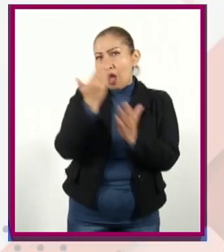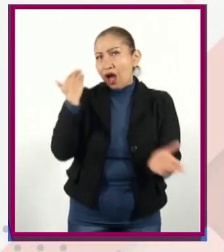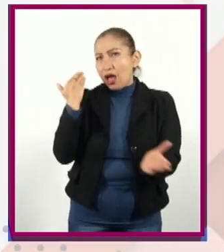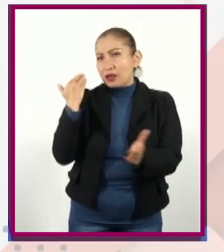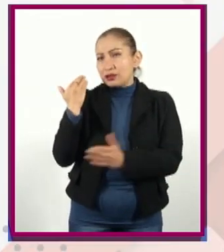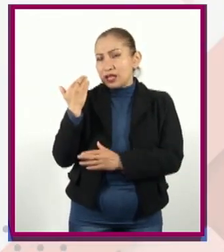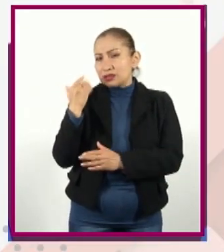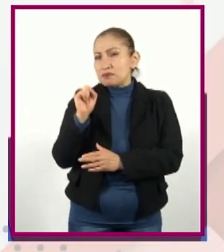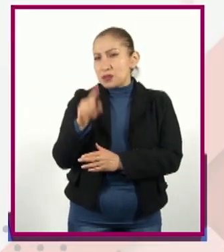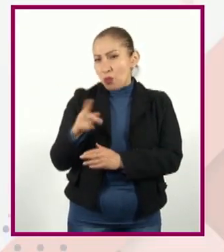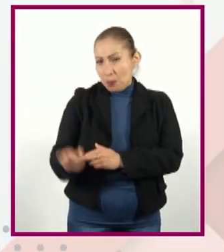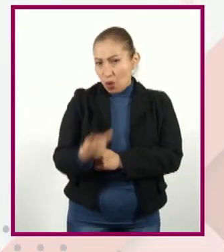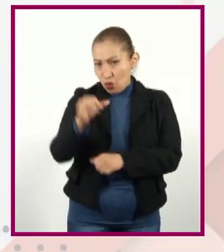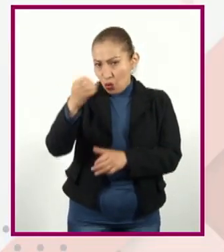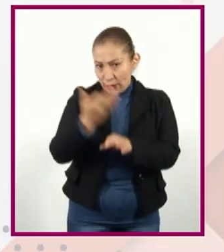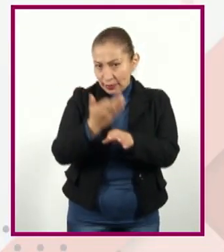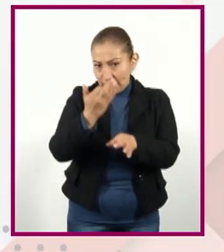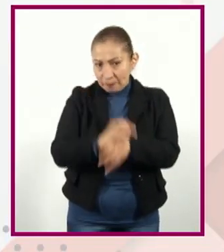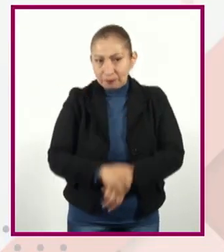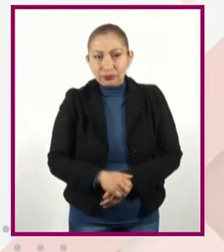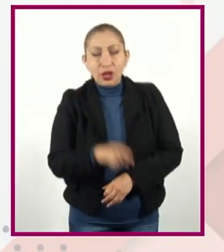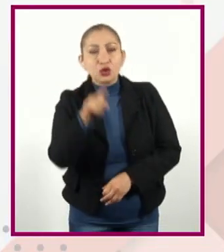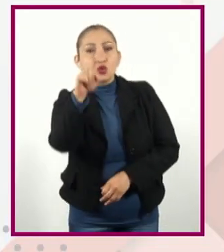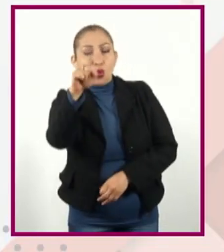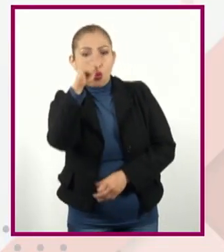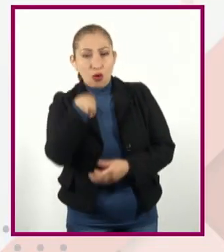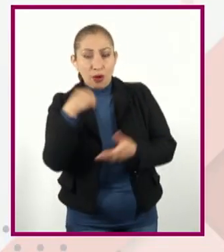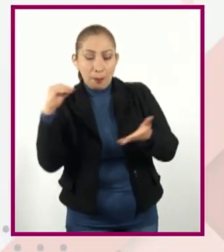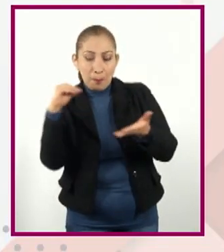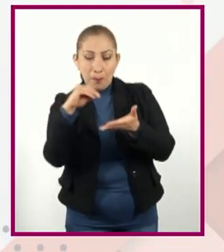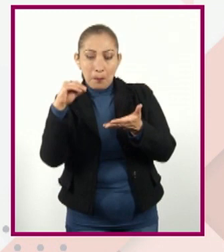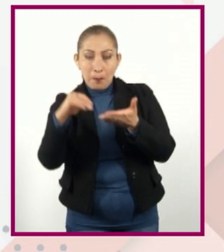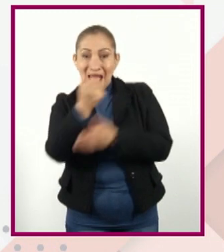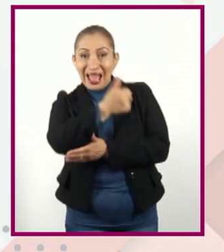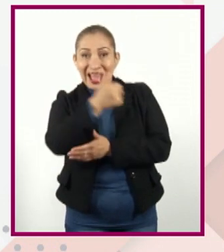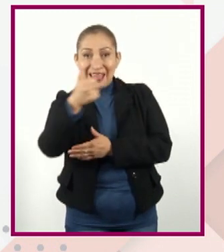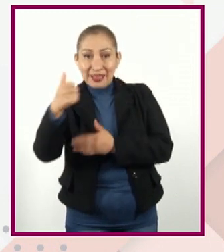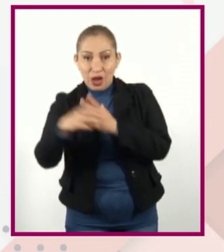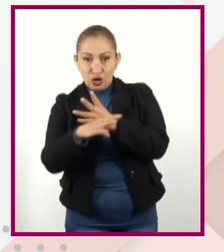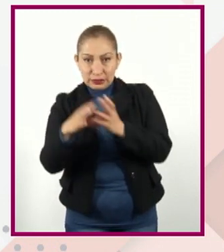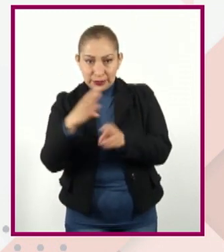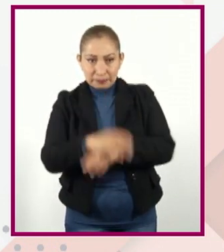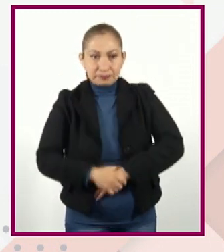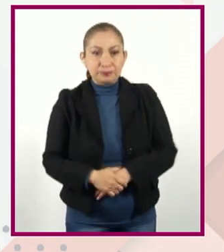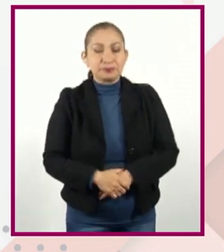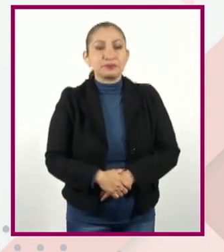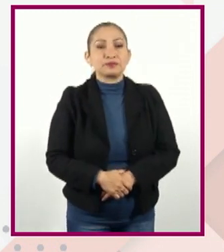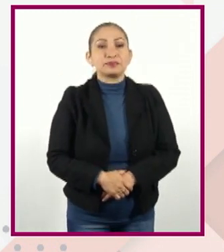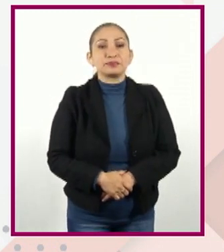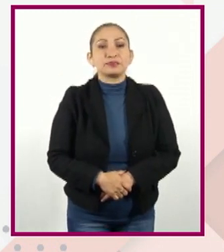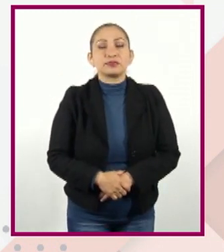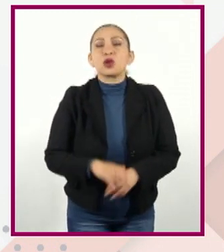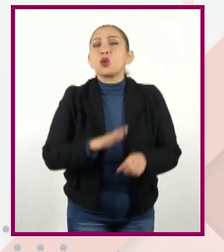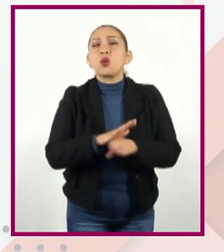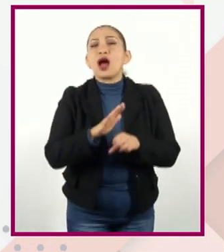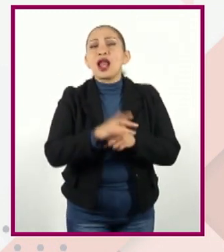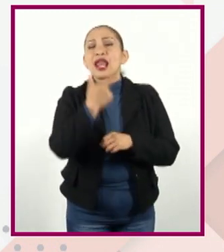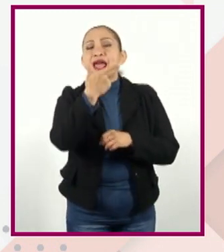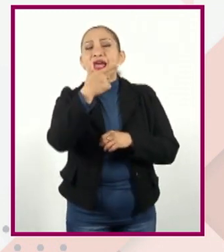les voy a hacer. Traten de completar cada uno de los aspectos. ¿Cuáles son los